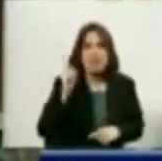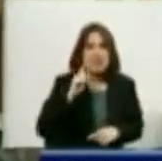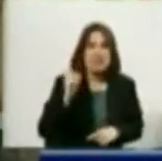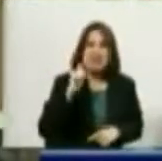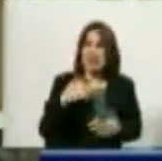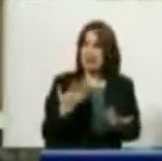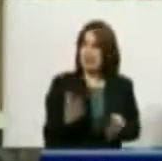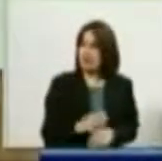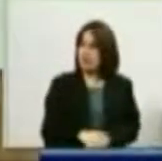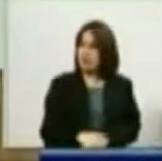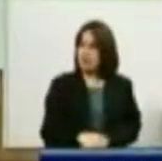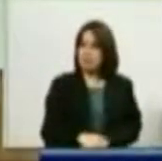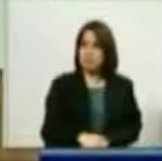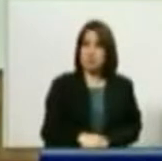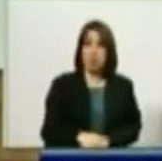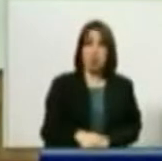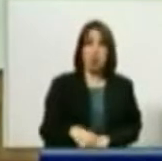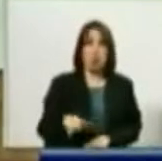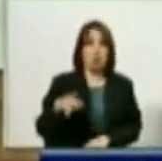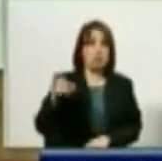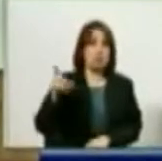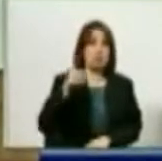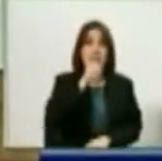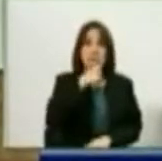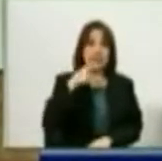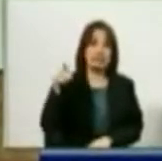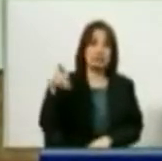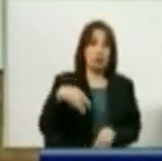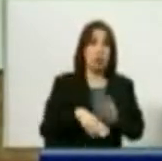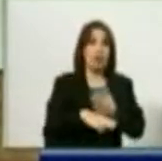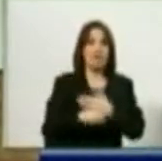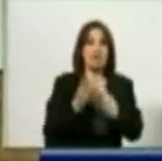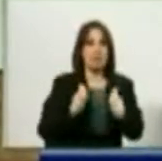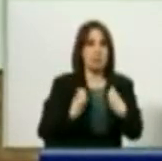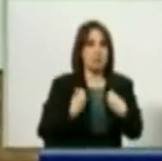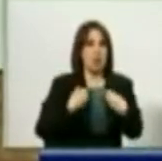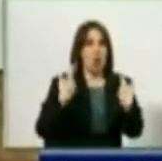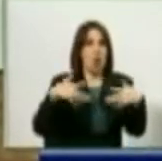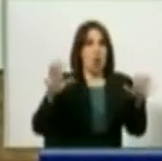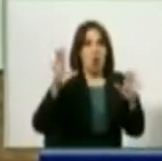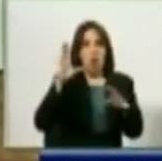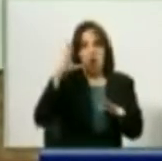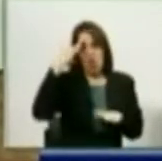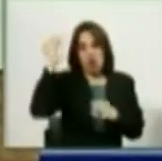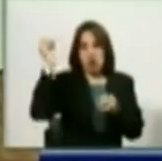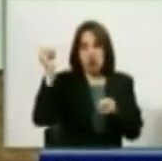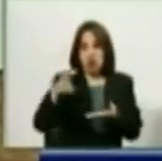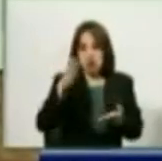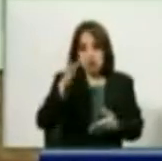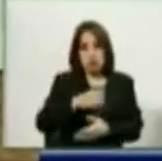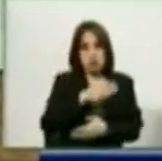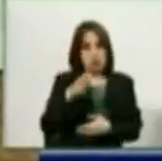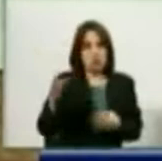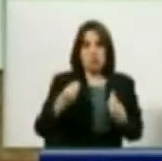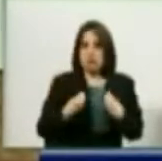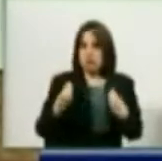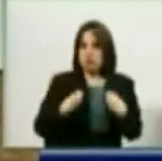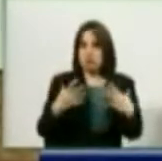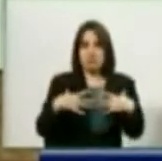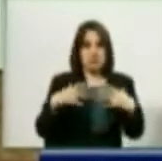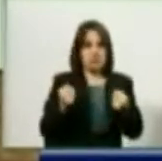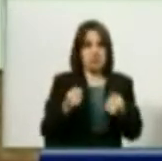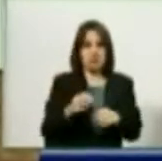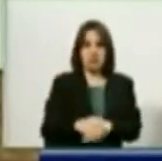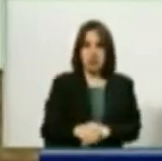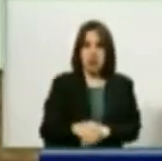Marta colombina Dios mío esta señora está viva todavía Dios la cuida y le da mucha vida y salud para